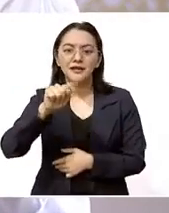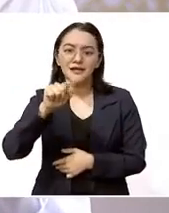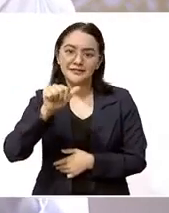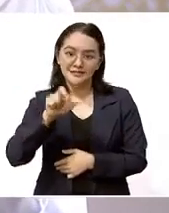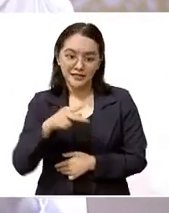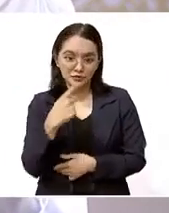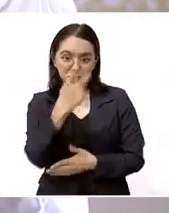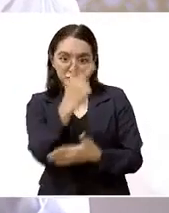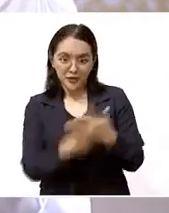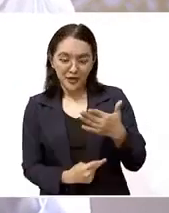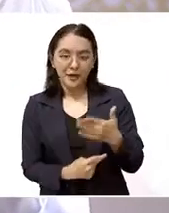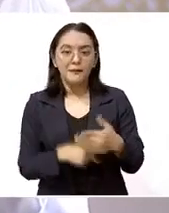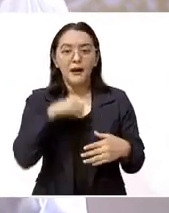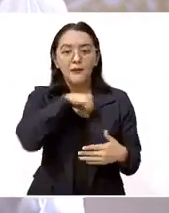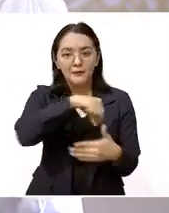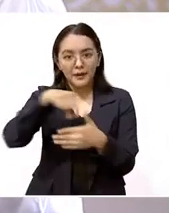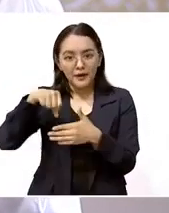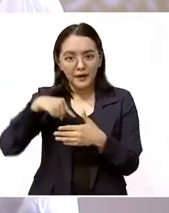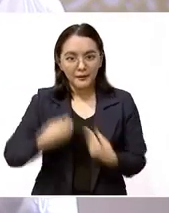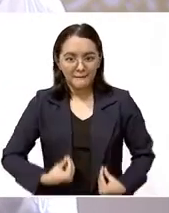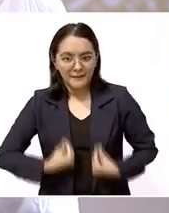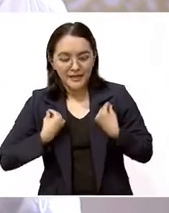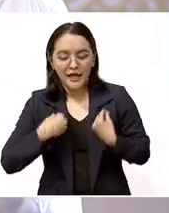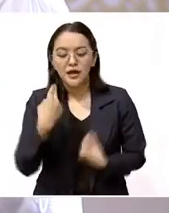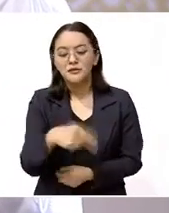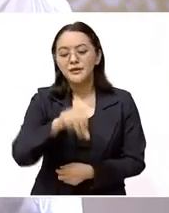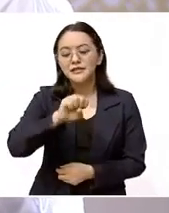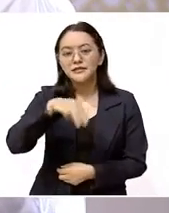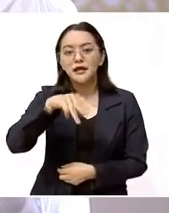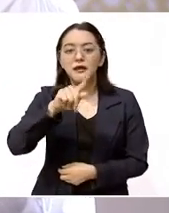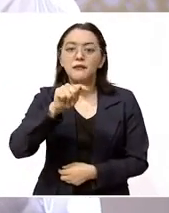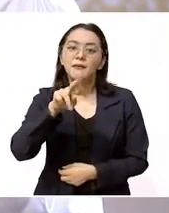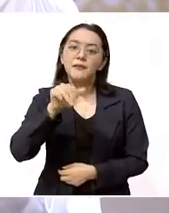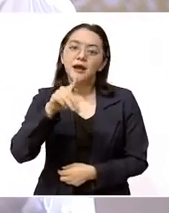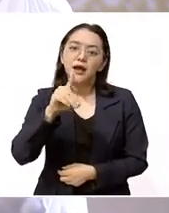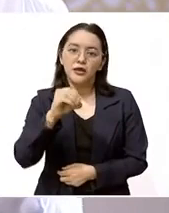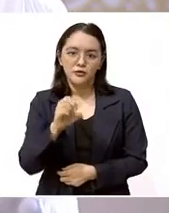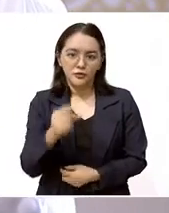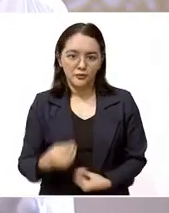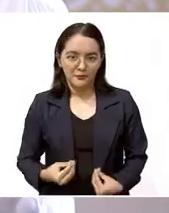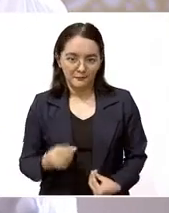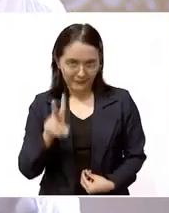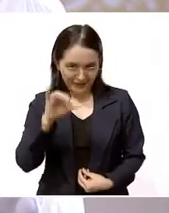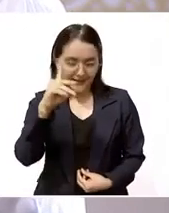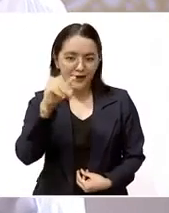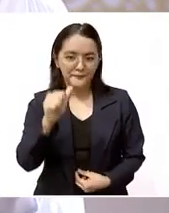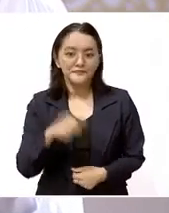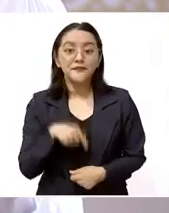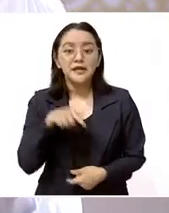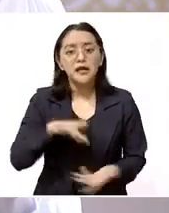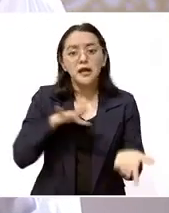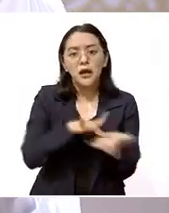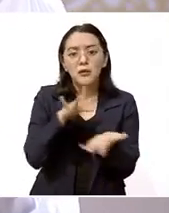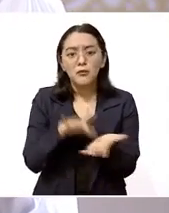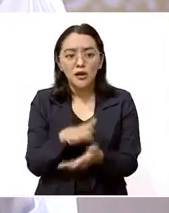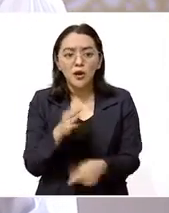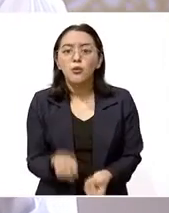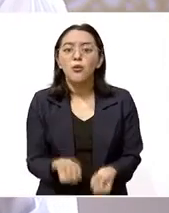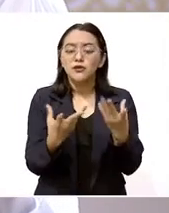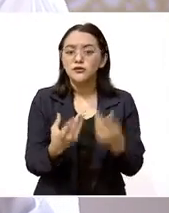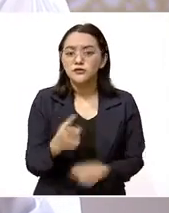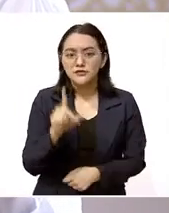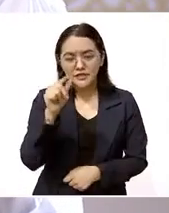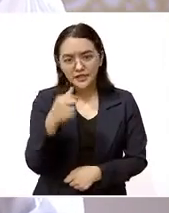Sembrando Vida, aquí en Veracruz se apoyarán a más de 73,000 pequeños